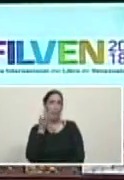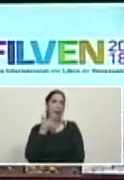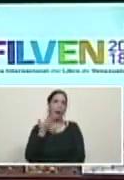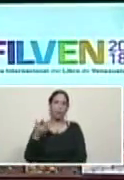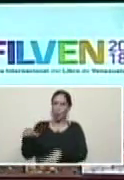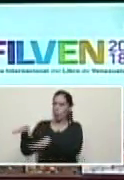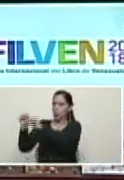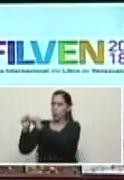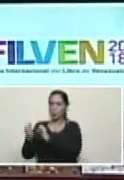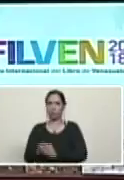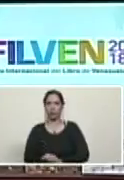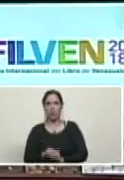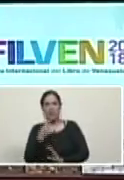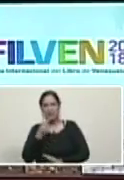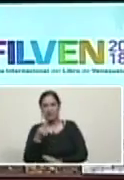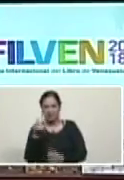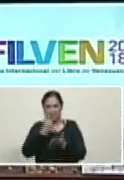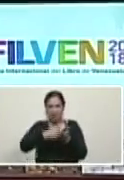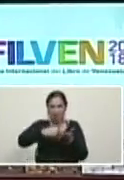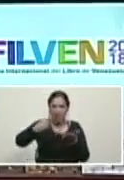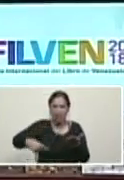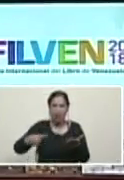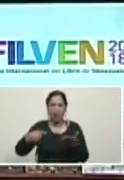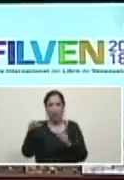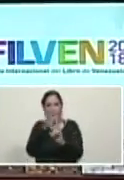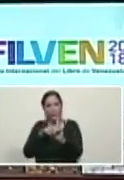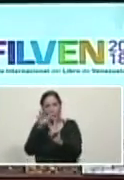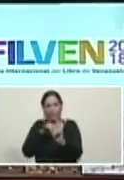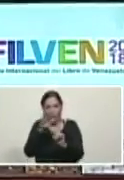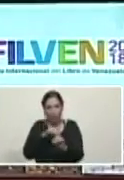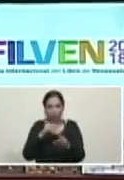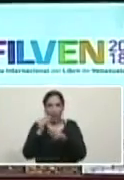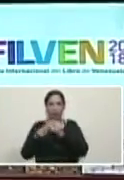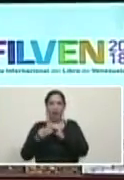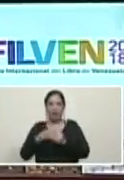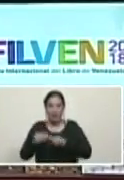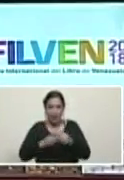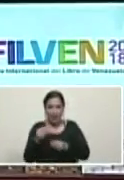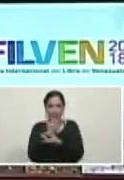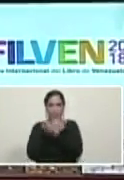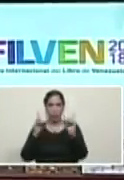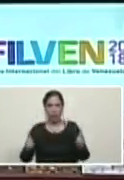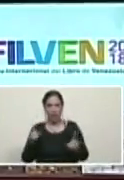y escriben en los comunicados oficiales para restaurar la democracia en Venezuela,